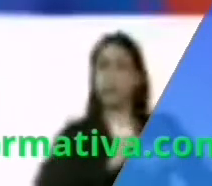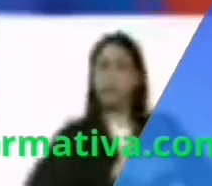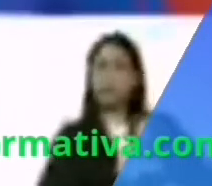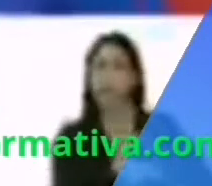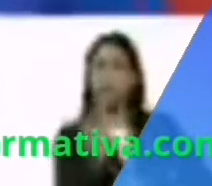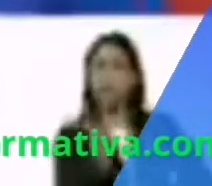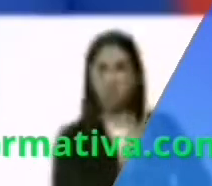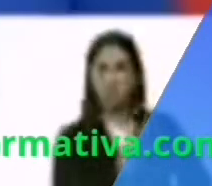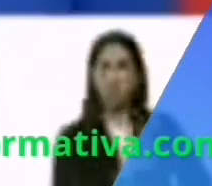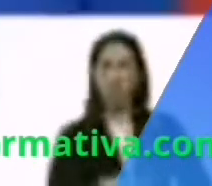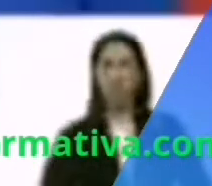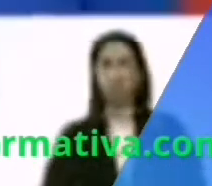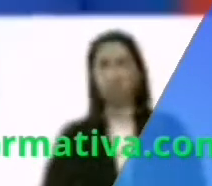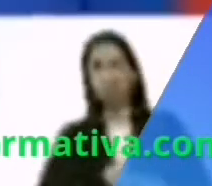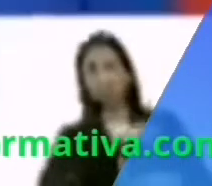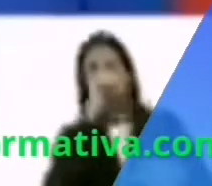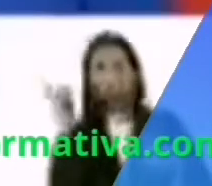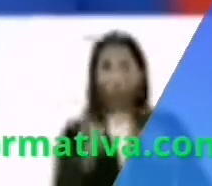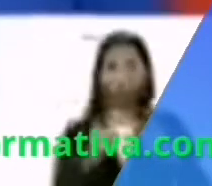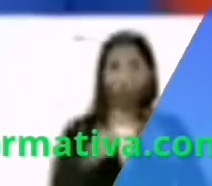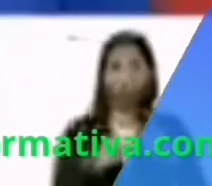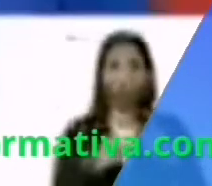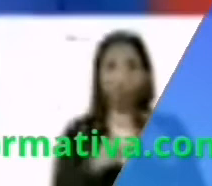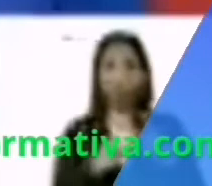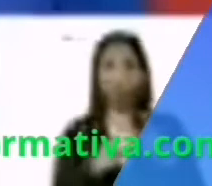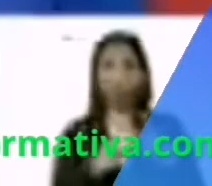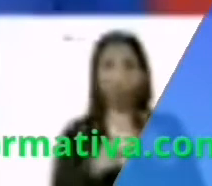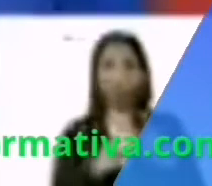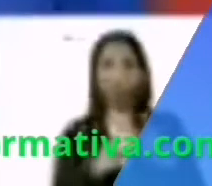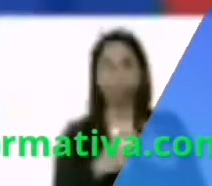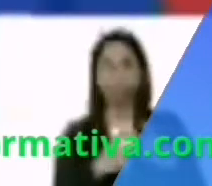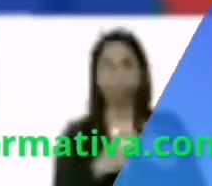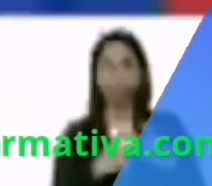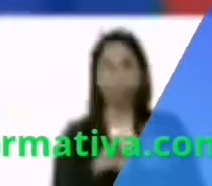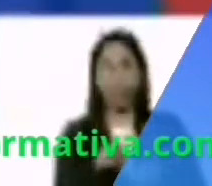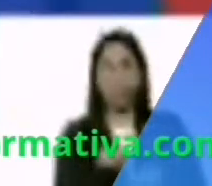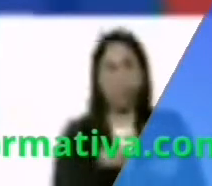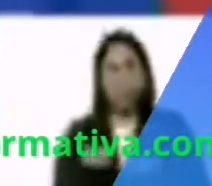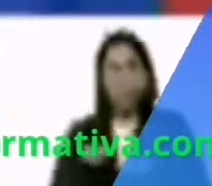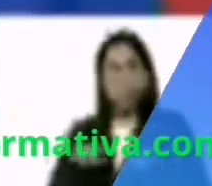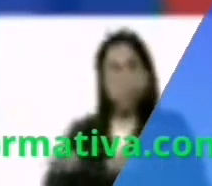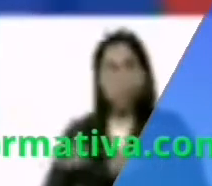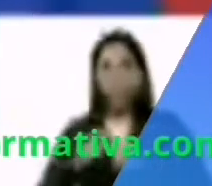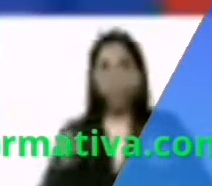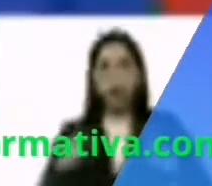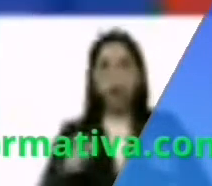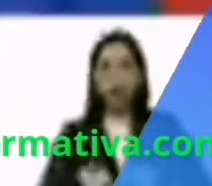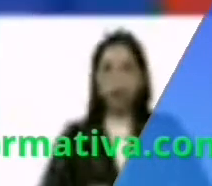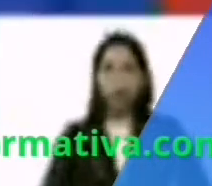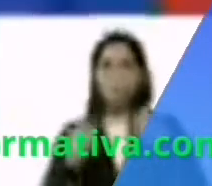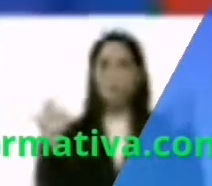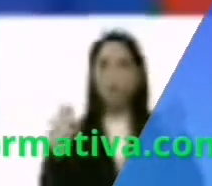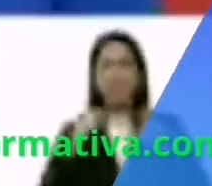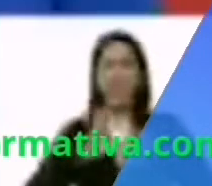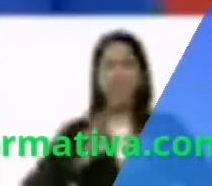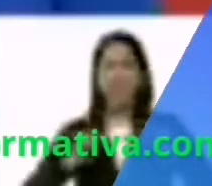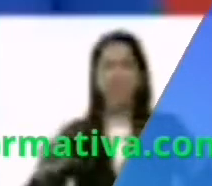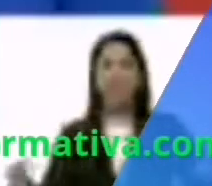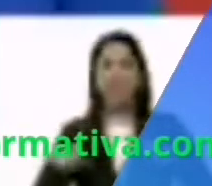horas para un total de 285. Lamentablemente, la información de una